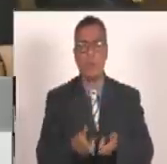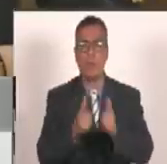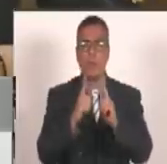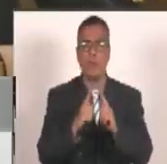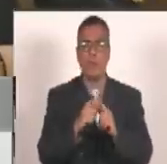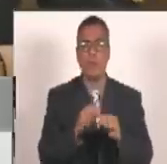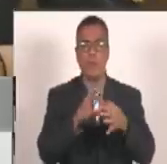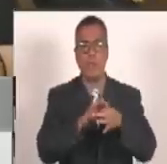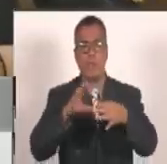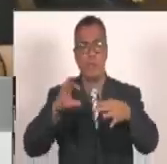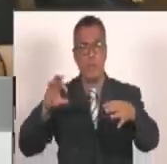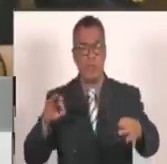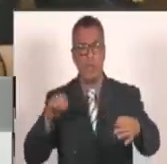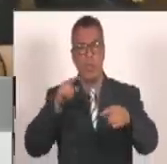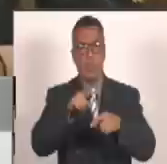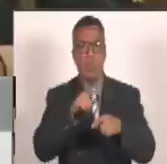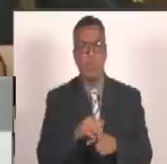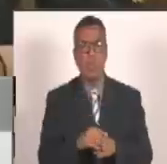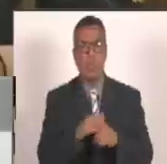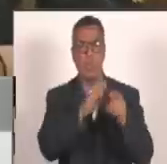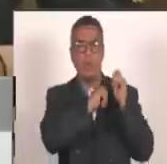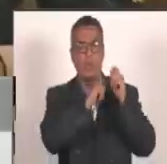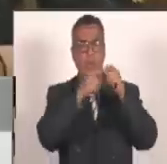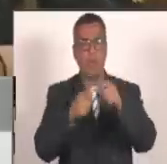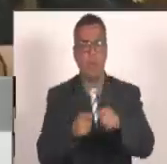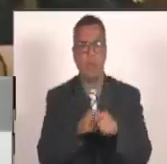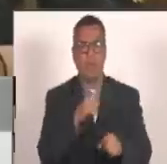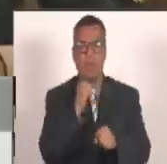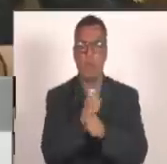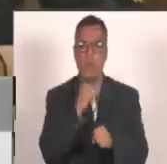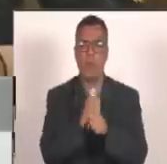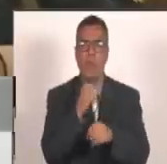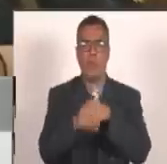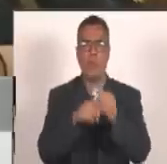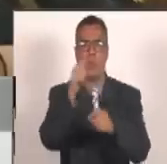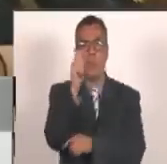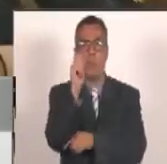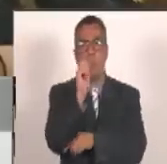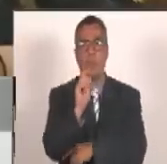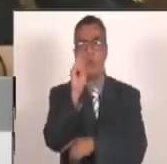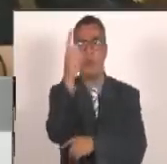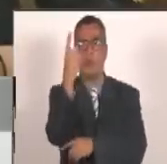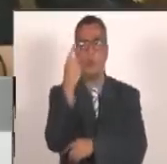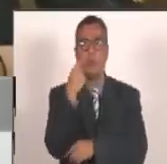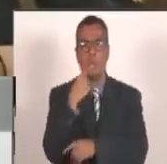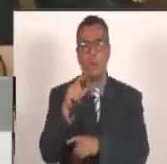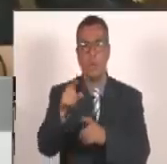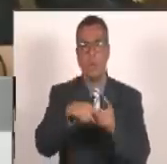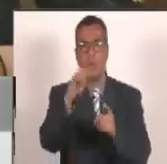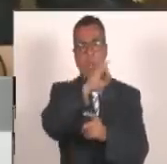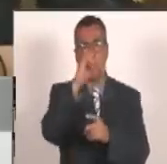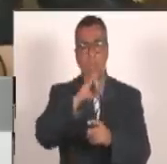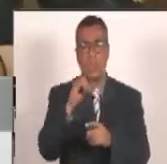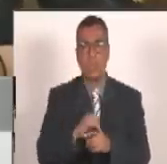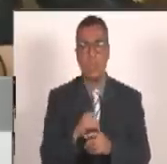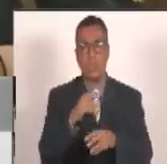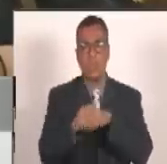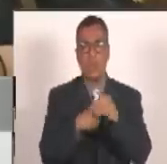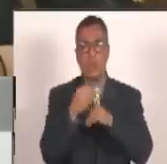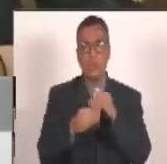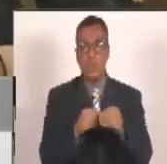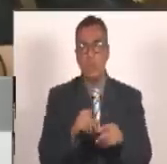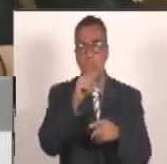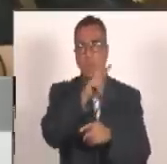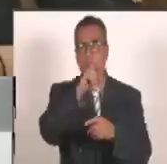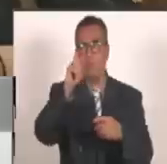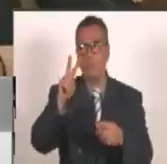autorización para separarse temporalmente de su cargo y funciones como diputado principal por el estado Zulia, electo para el